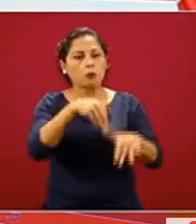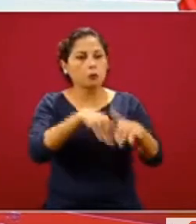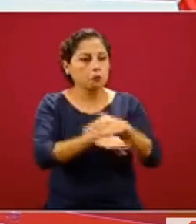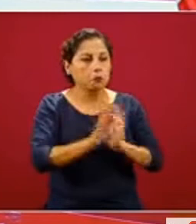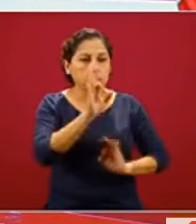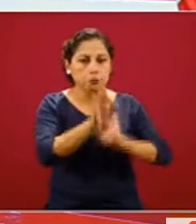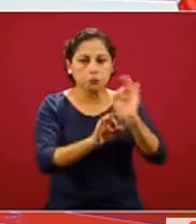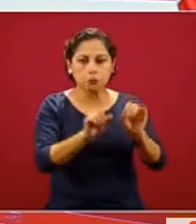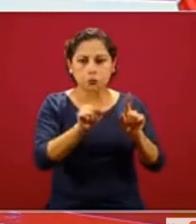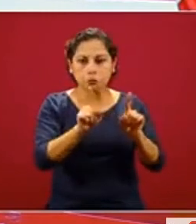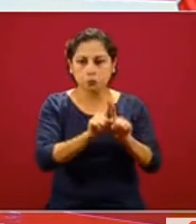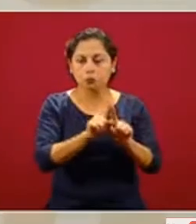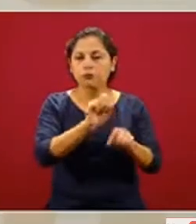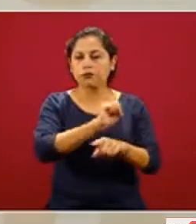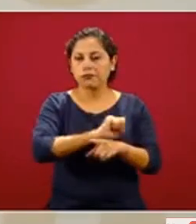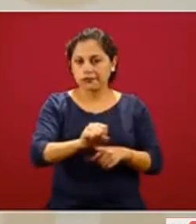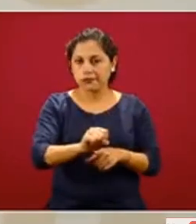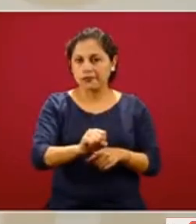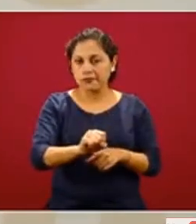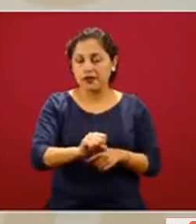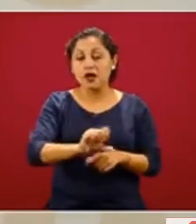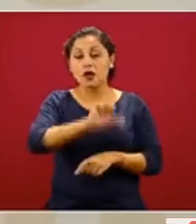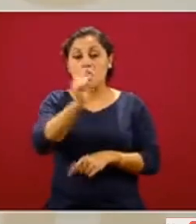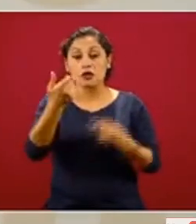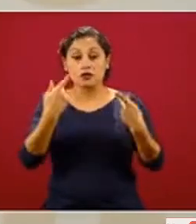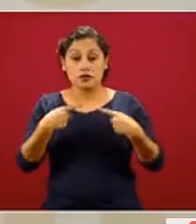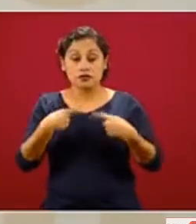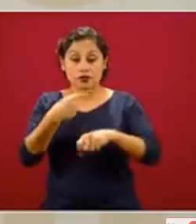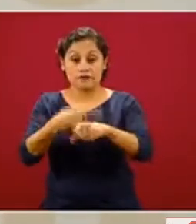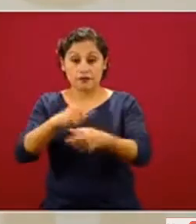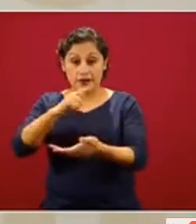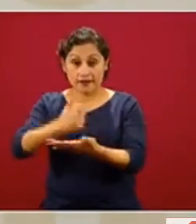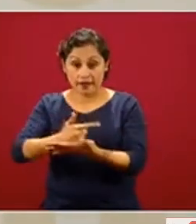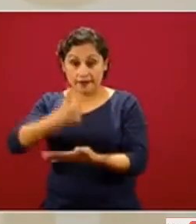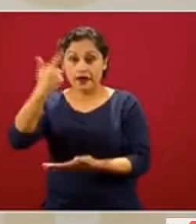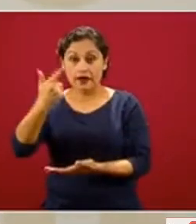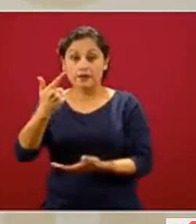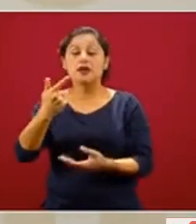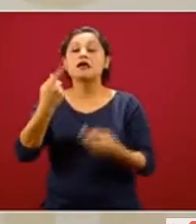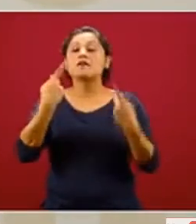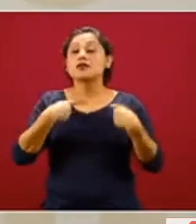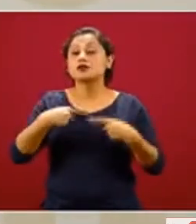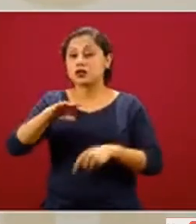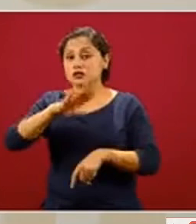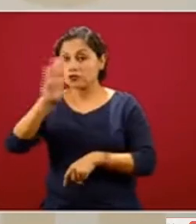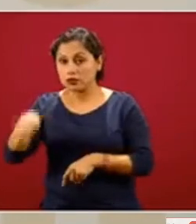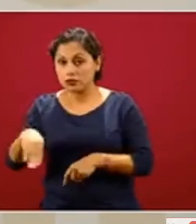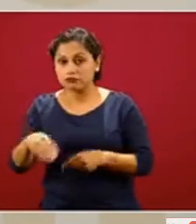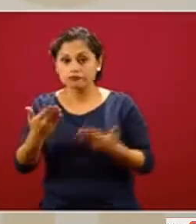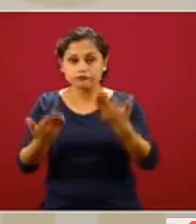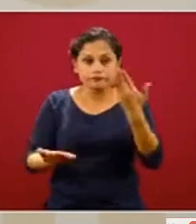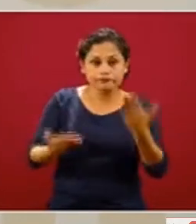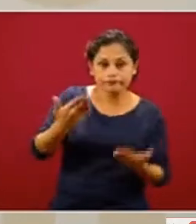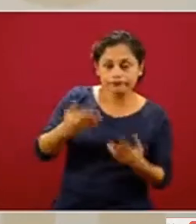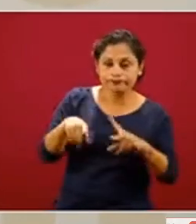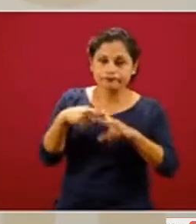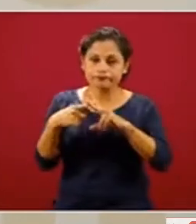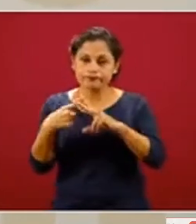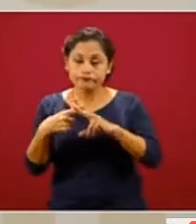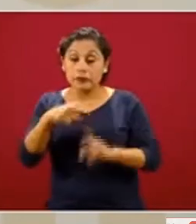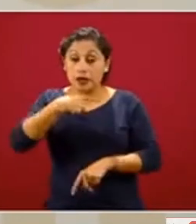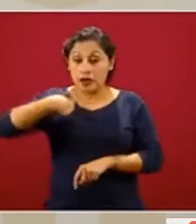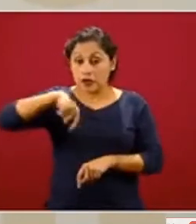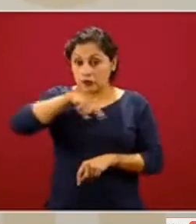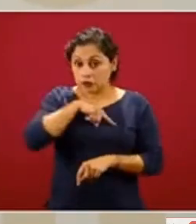ellas quienes tendrían una enfermedad grave y finalmente quienes morirían. Para hacer esa estimación